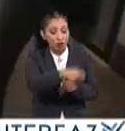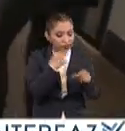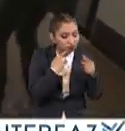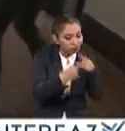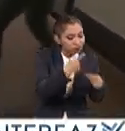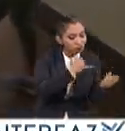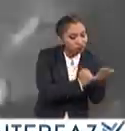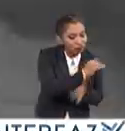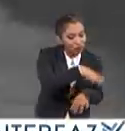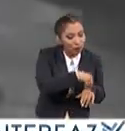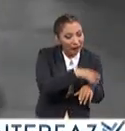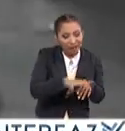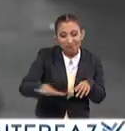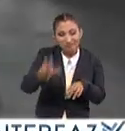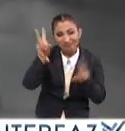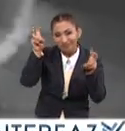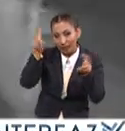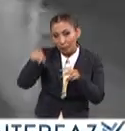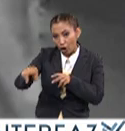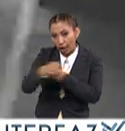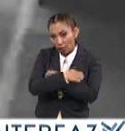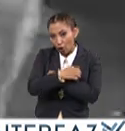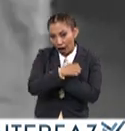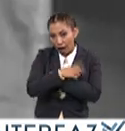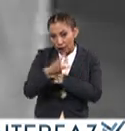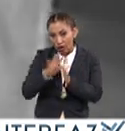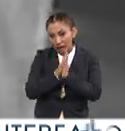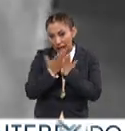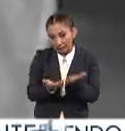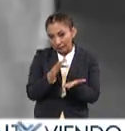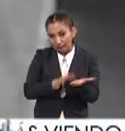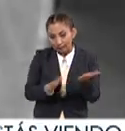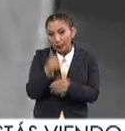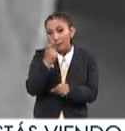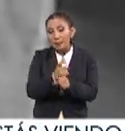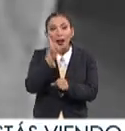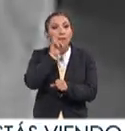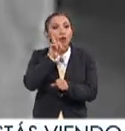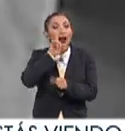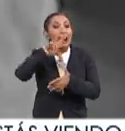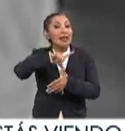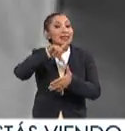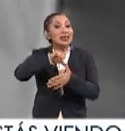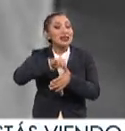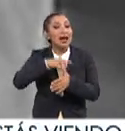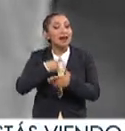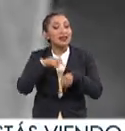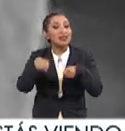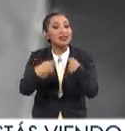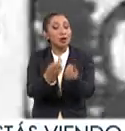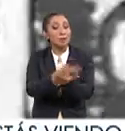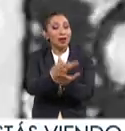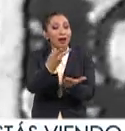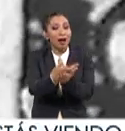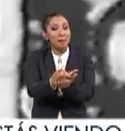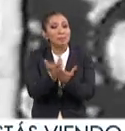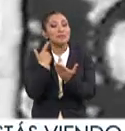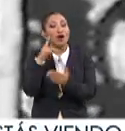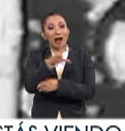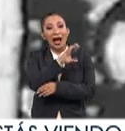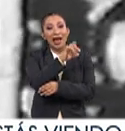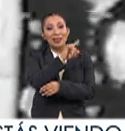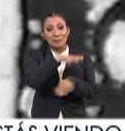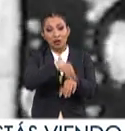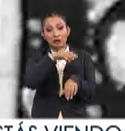Sueca determinó. En el ámbito relacionado con la educación y la literatura, la primera mujer latinoamericana en recibir esta distinción de la